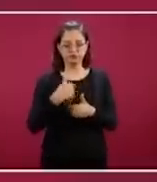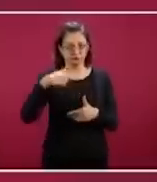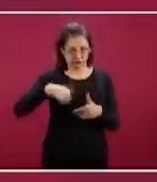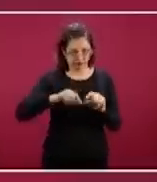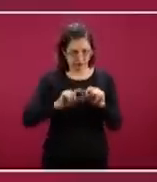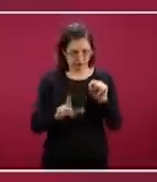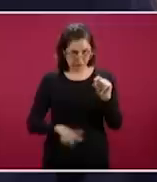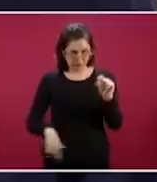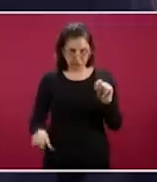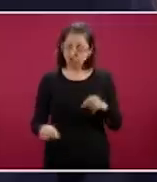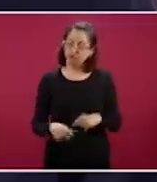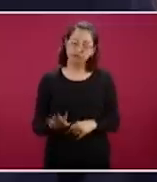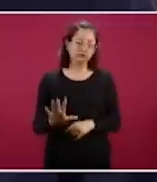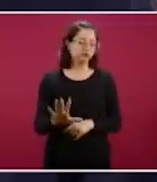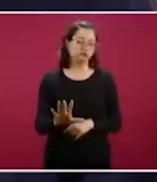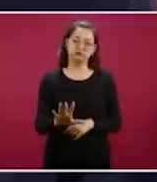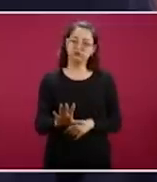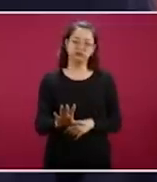nuestro territorio.